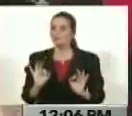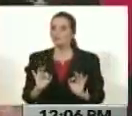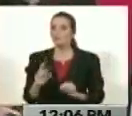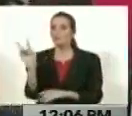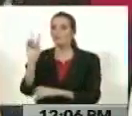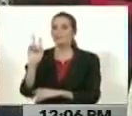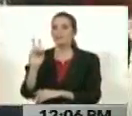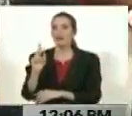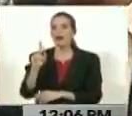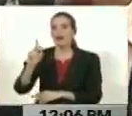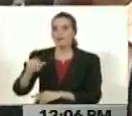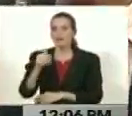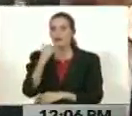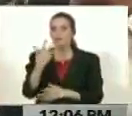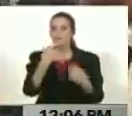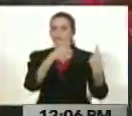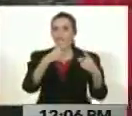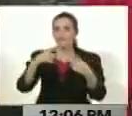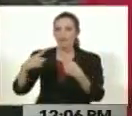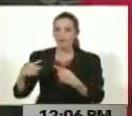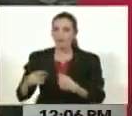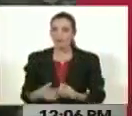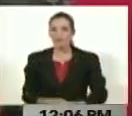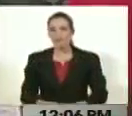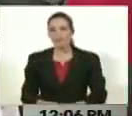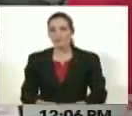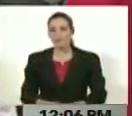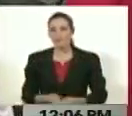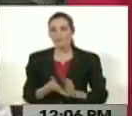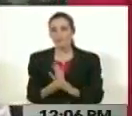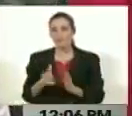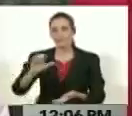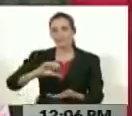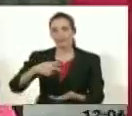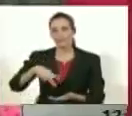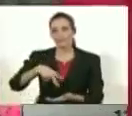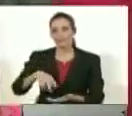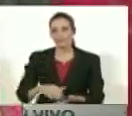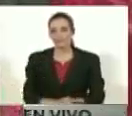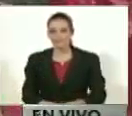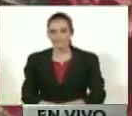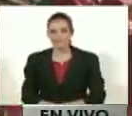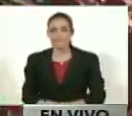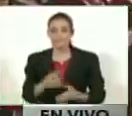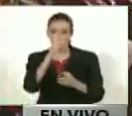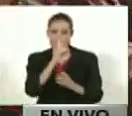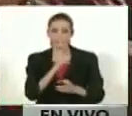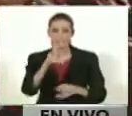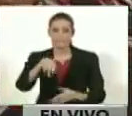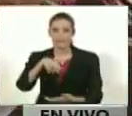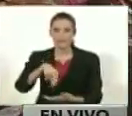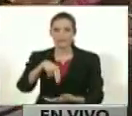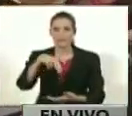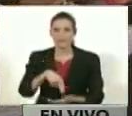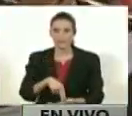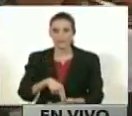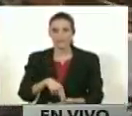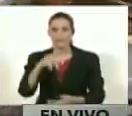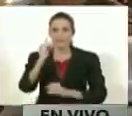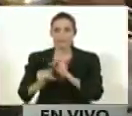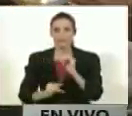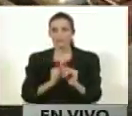Venezuela. Muchos son los exponentes de la salsa que han sido reconocidos nacionales e